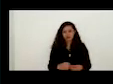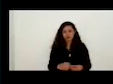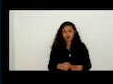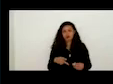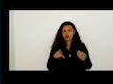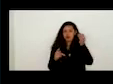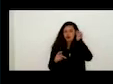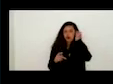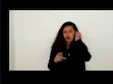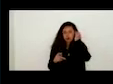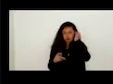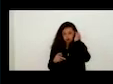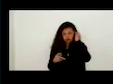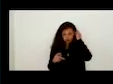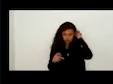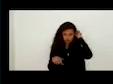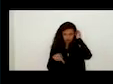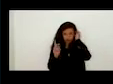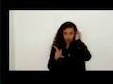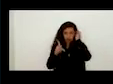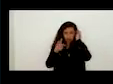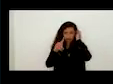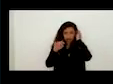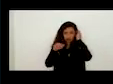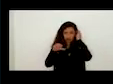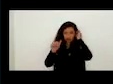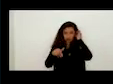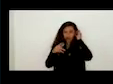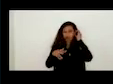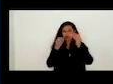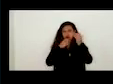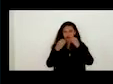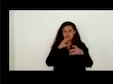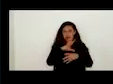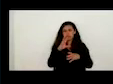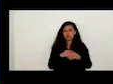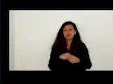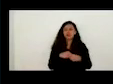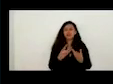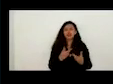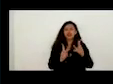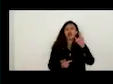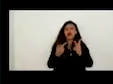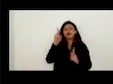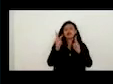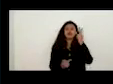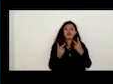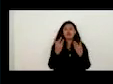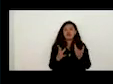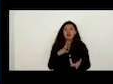un principio que es un alimento complejo. Las verduras, realmente el aporte que tienen es mínimo, o sea,